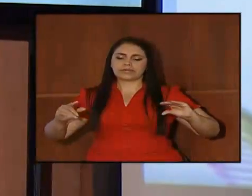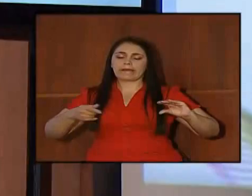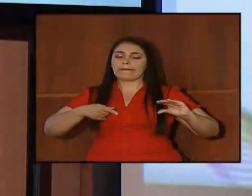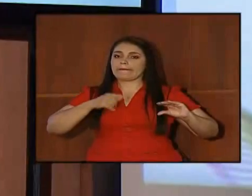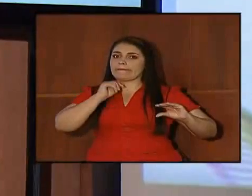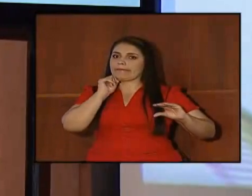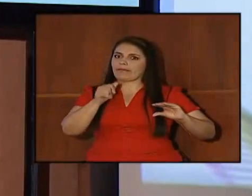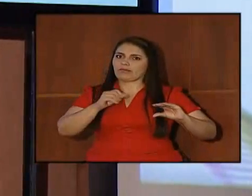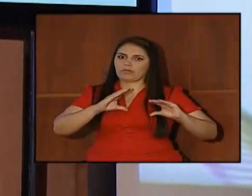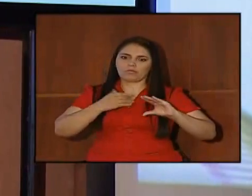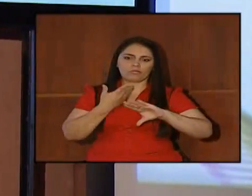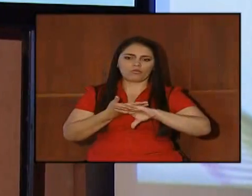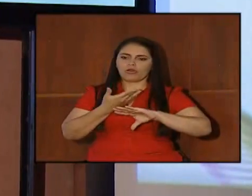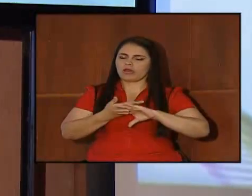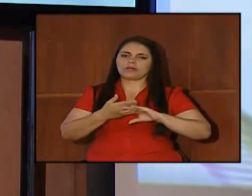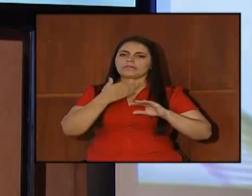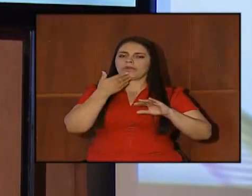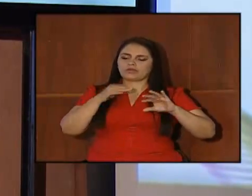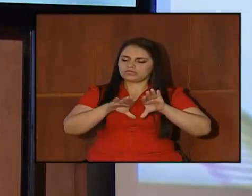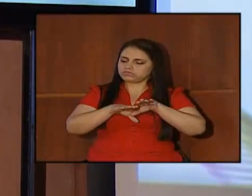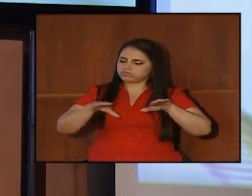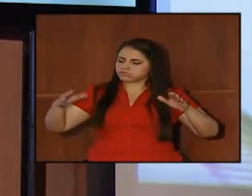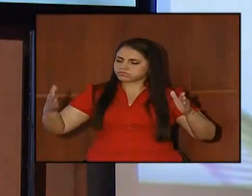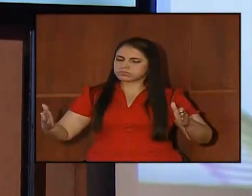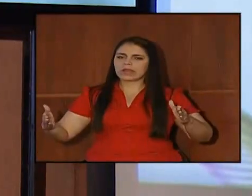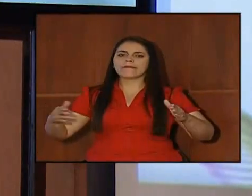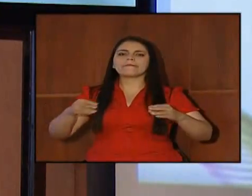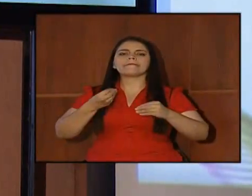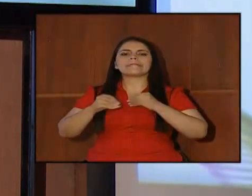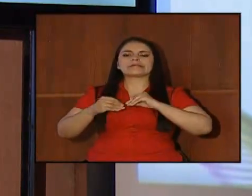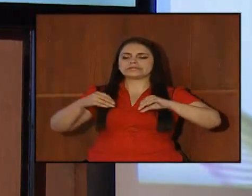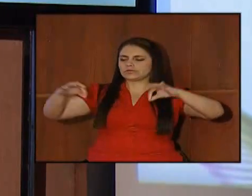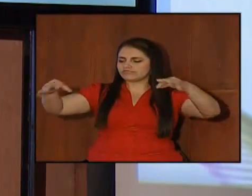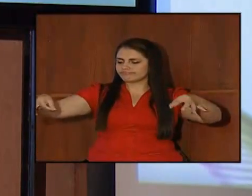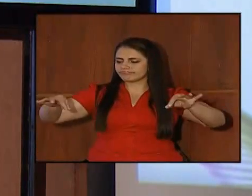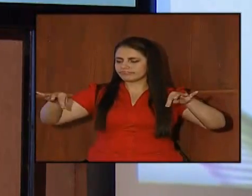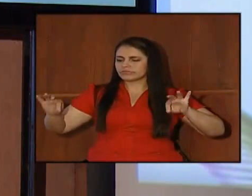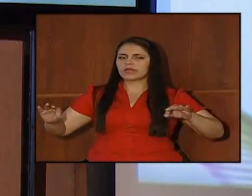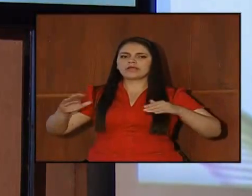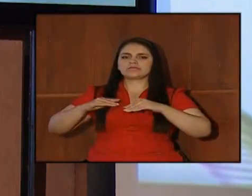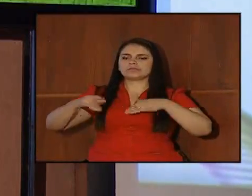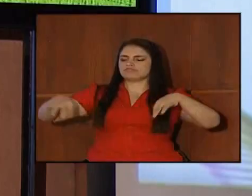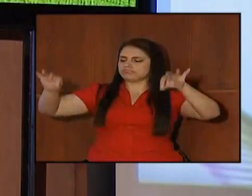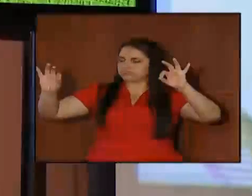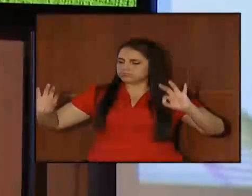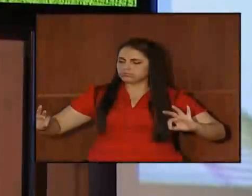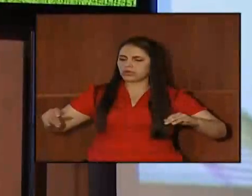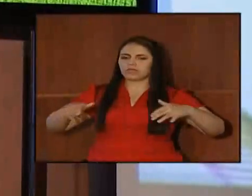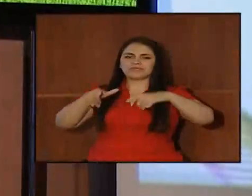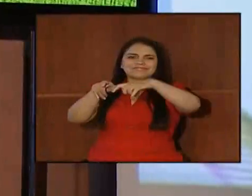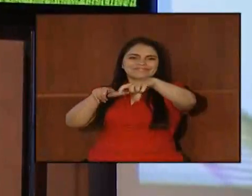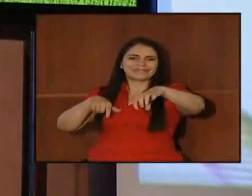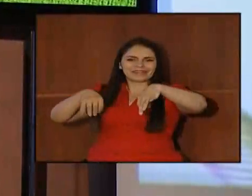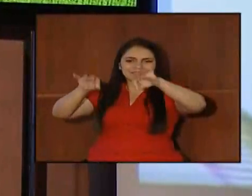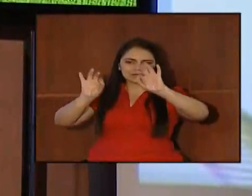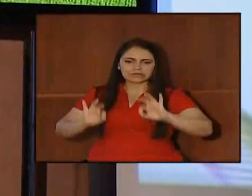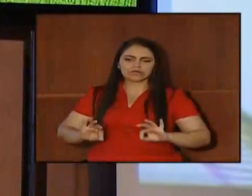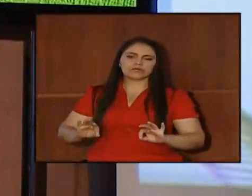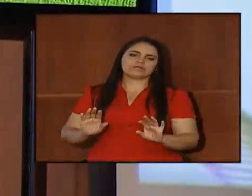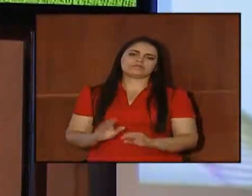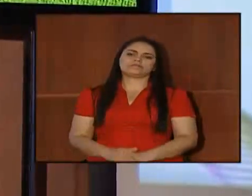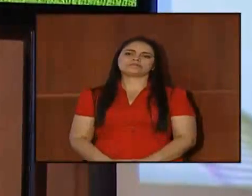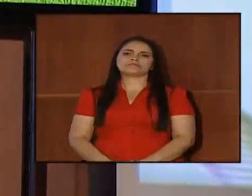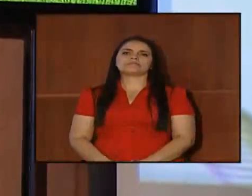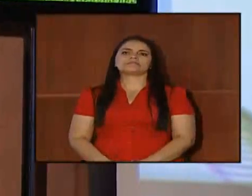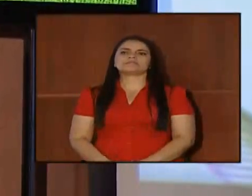mejor que la cama esté protegida con un plástico, con un cobertor especial de colchón para evitar que el colchón se humedezca o se moje.